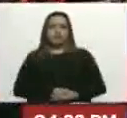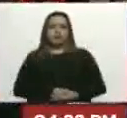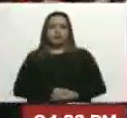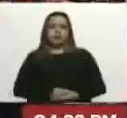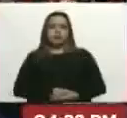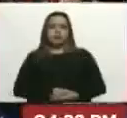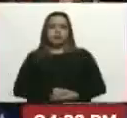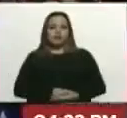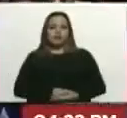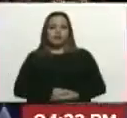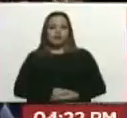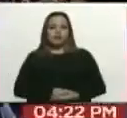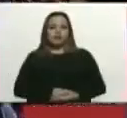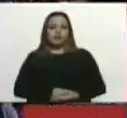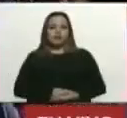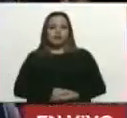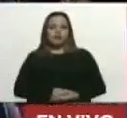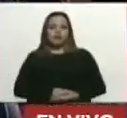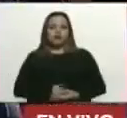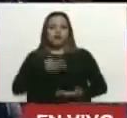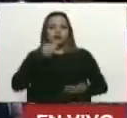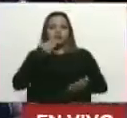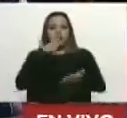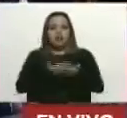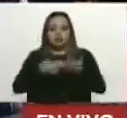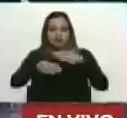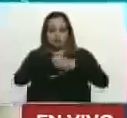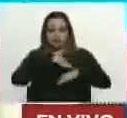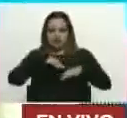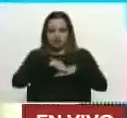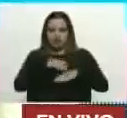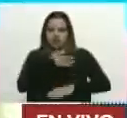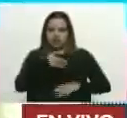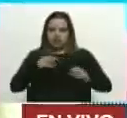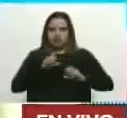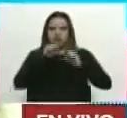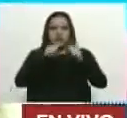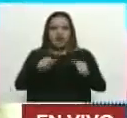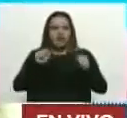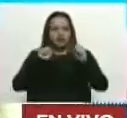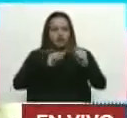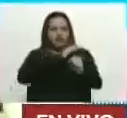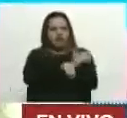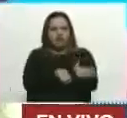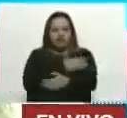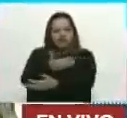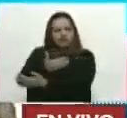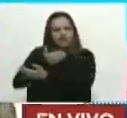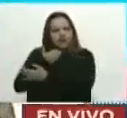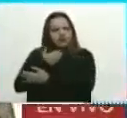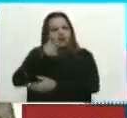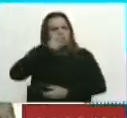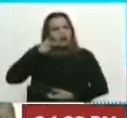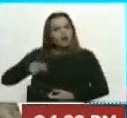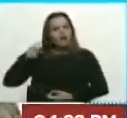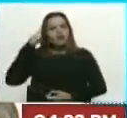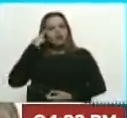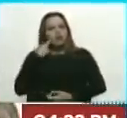Muchas gracias, señor ministro. Quiero empezar con un fuerte abrazo al pueblo bolivariano.